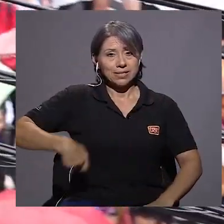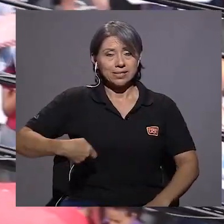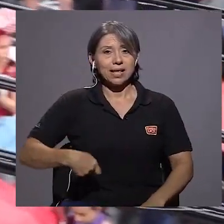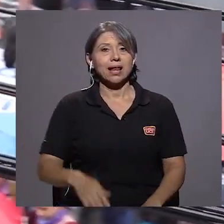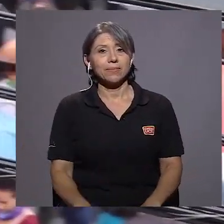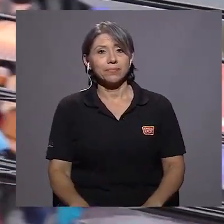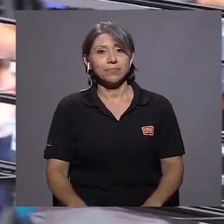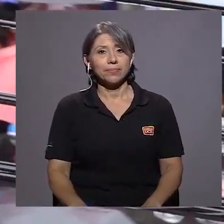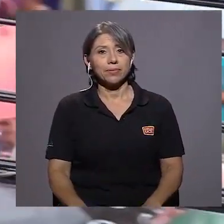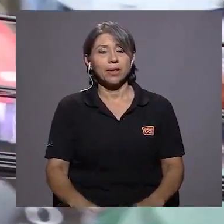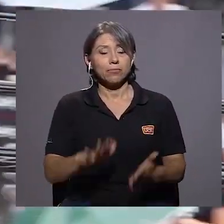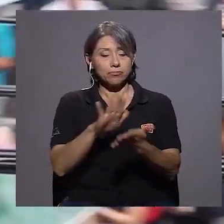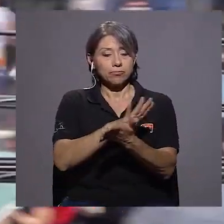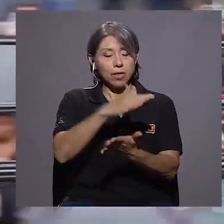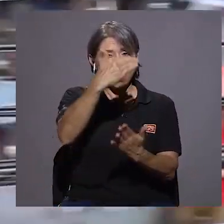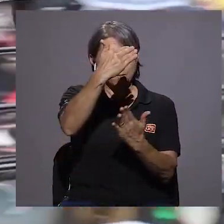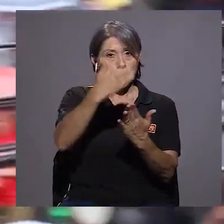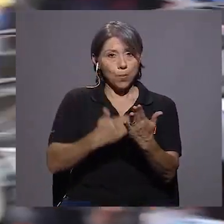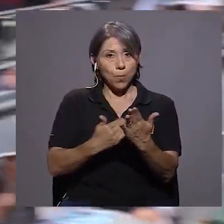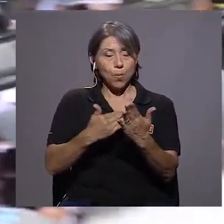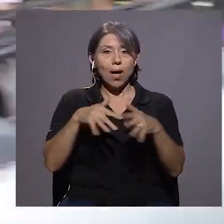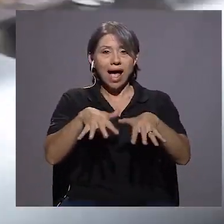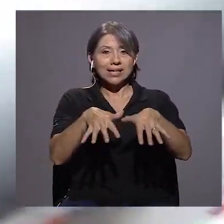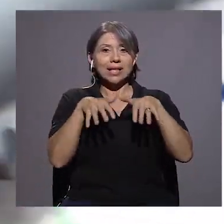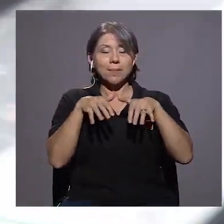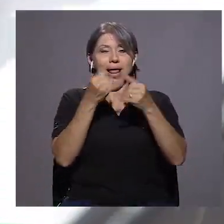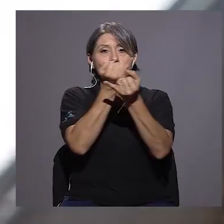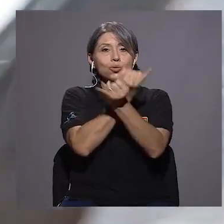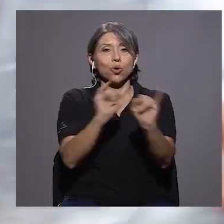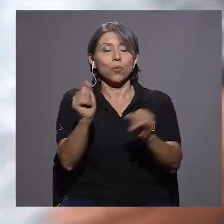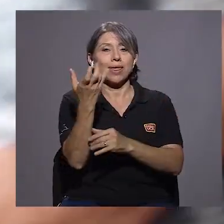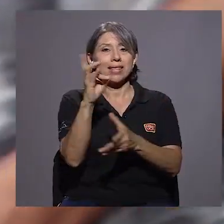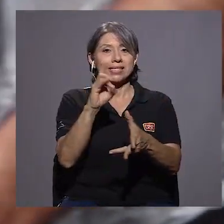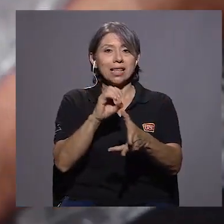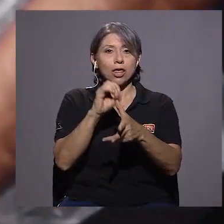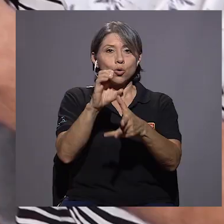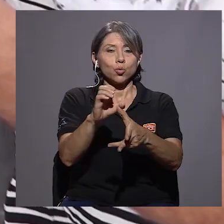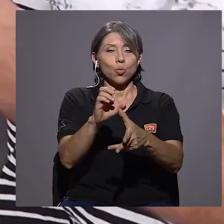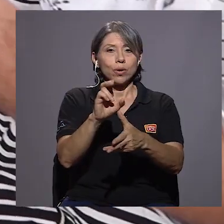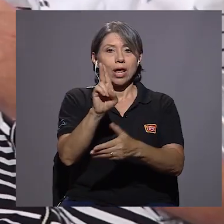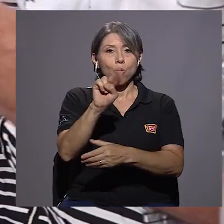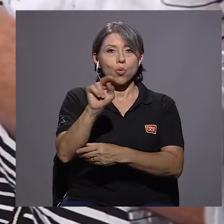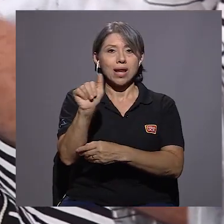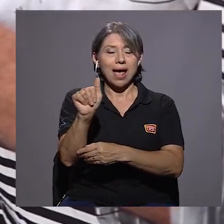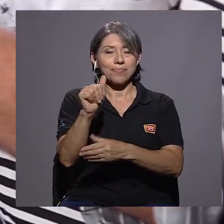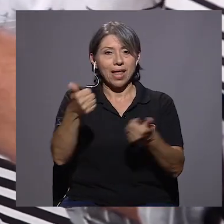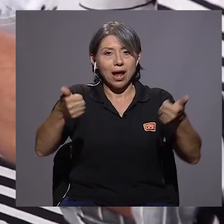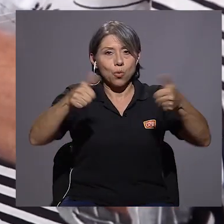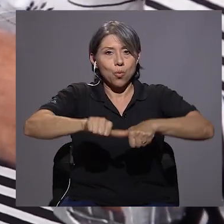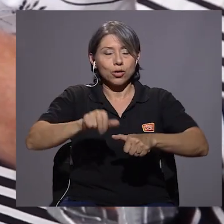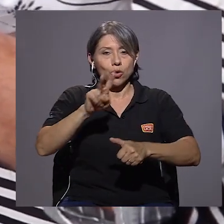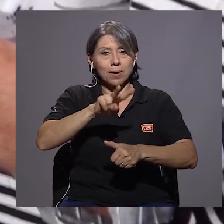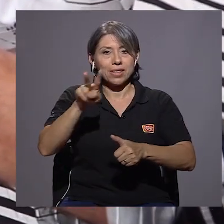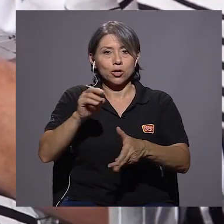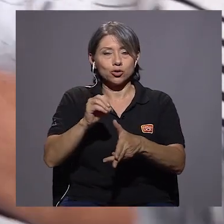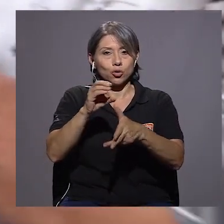que se firmó en Casa Presidencial. Pronunciamiento, Asamblea Autónoma 17 de octubre, 1,